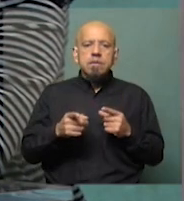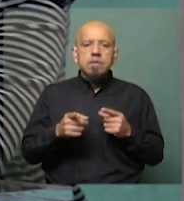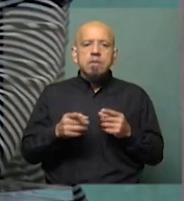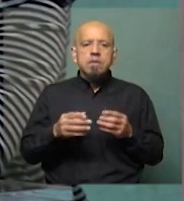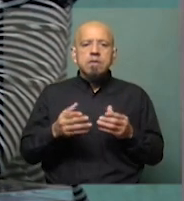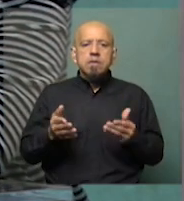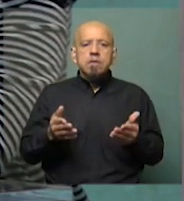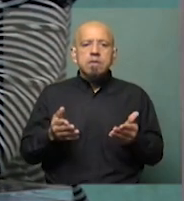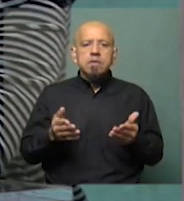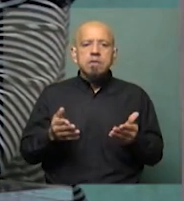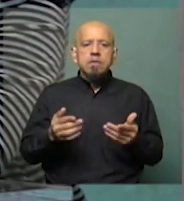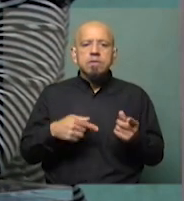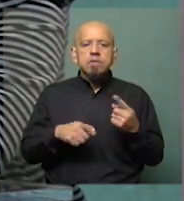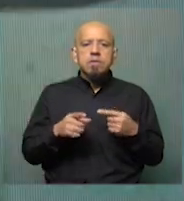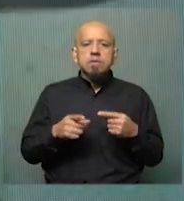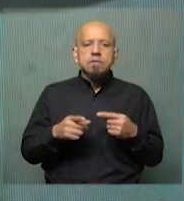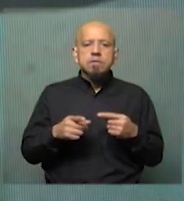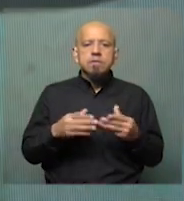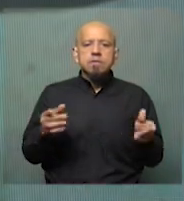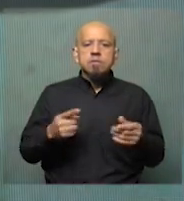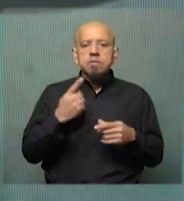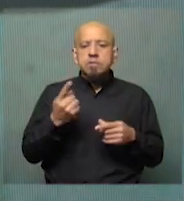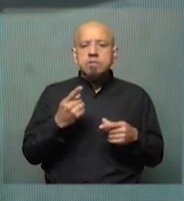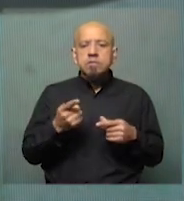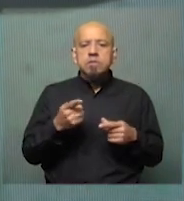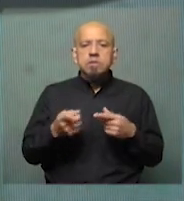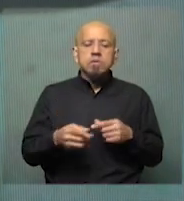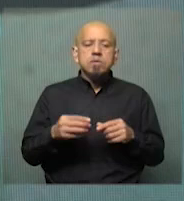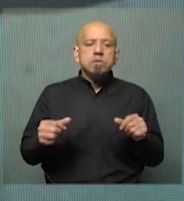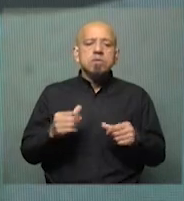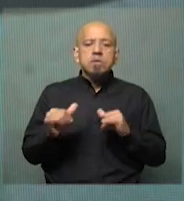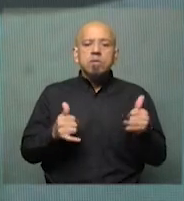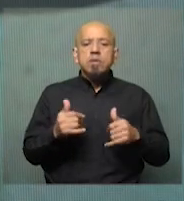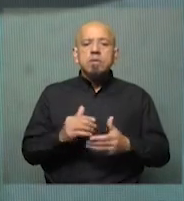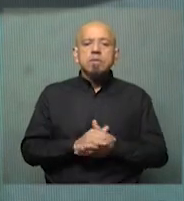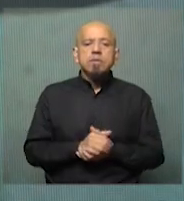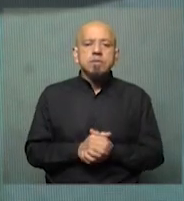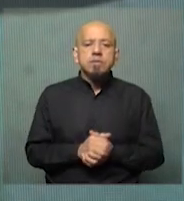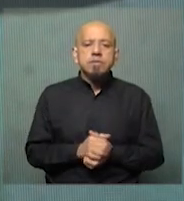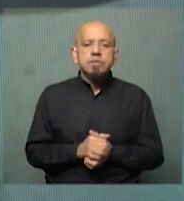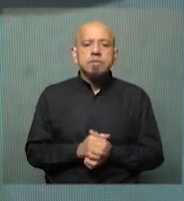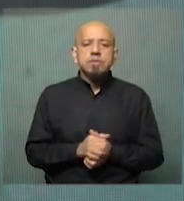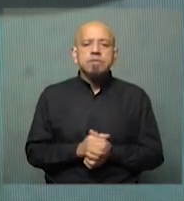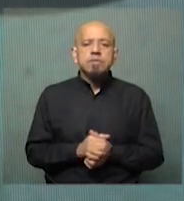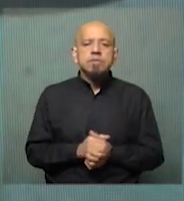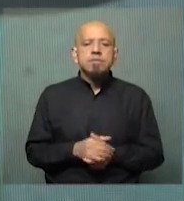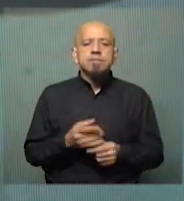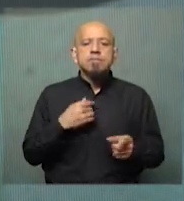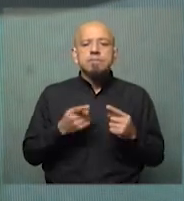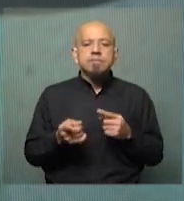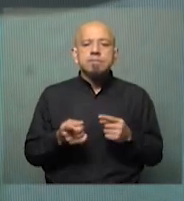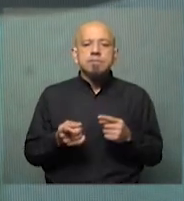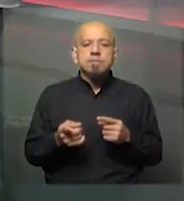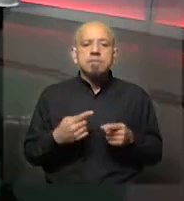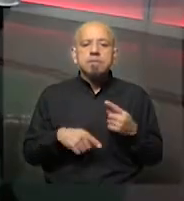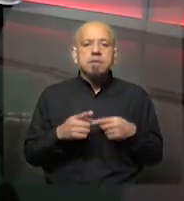lo que hacen, en general, uno de los principales recursos es ponerlos a jugar, claro, y ver cómo juegan, qué hacen y tal. A mí me pasaba cuando era chico, por lo menos,